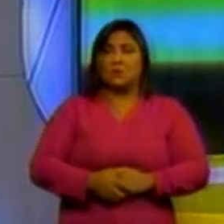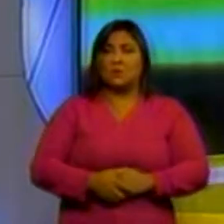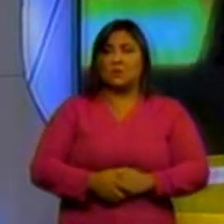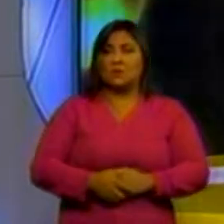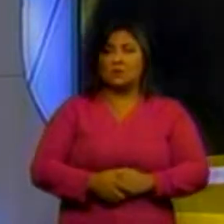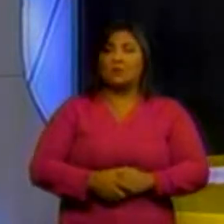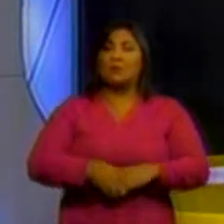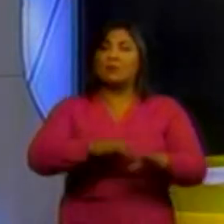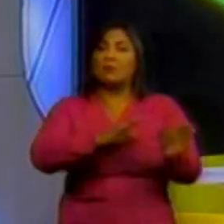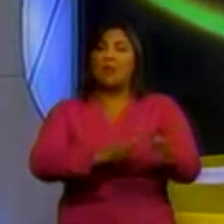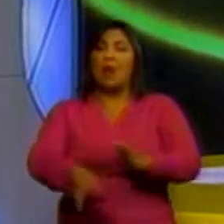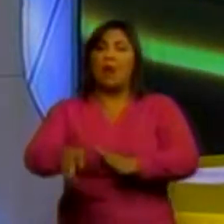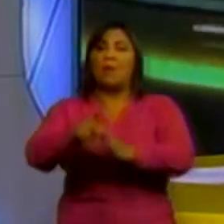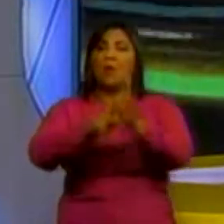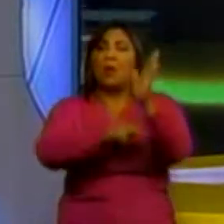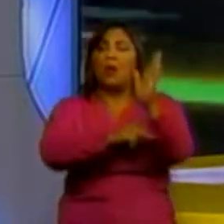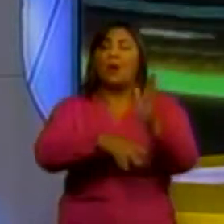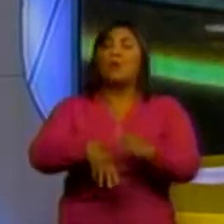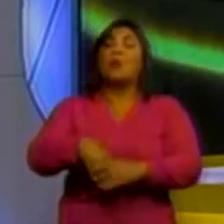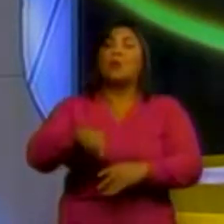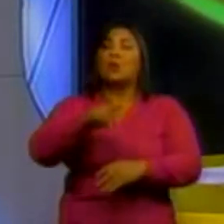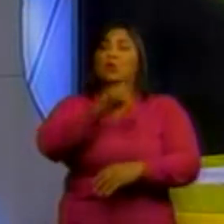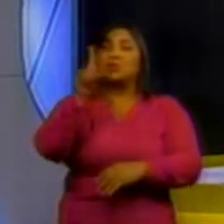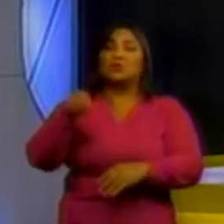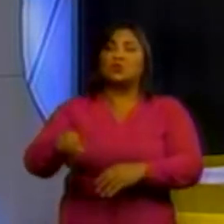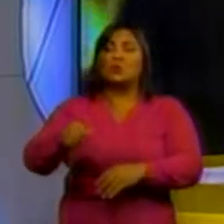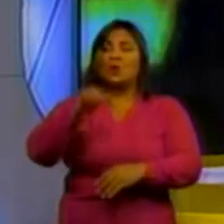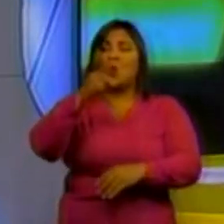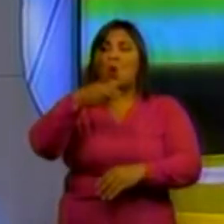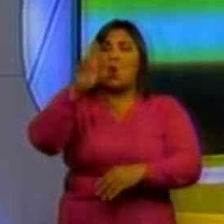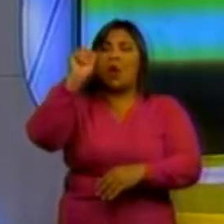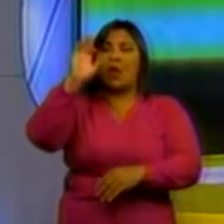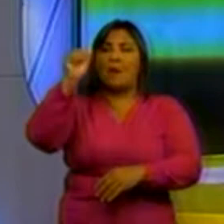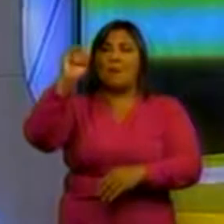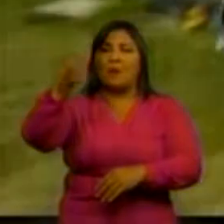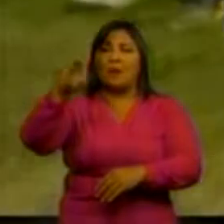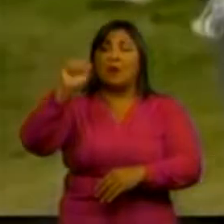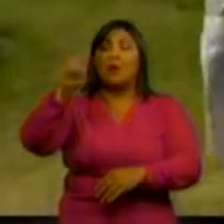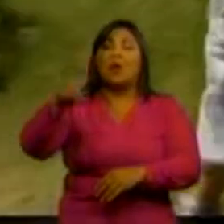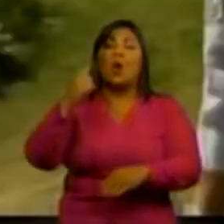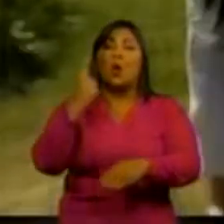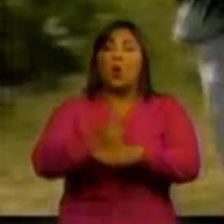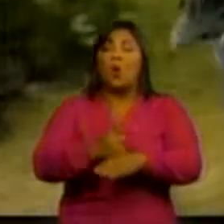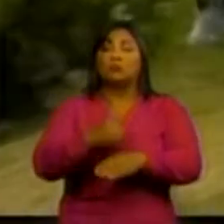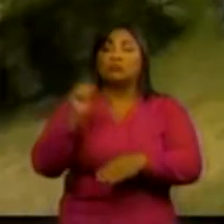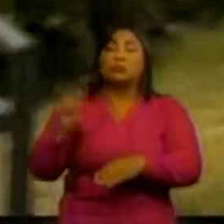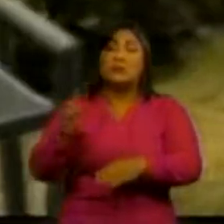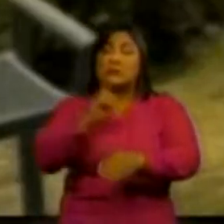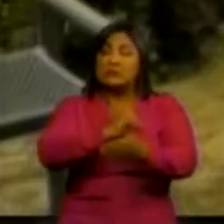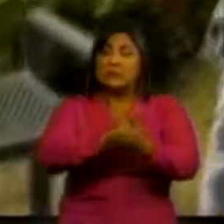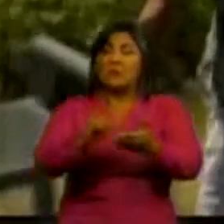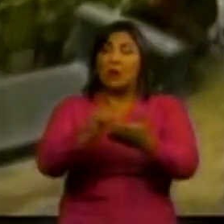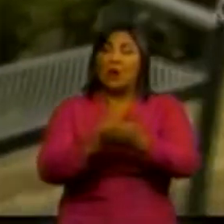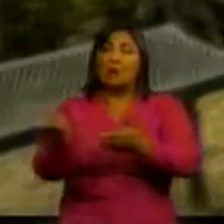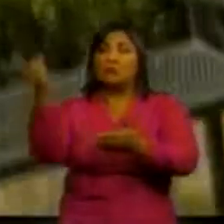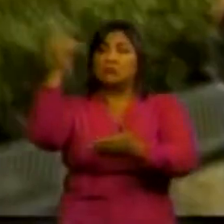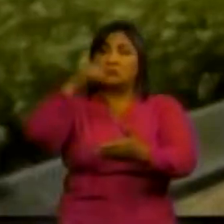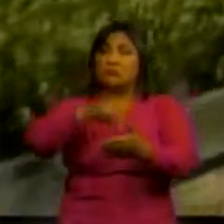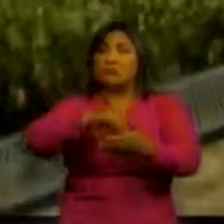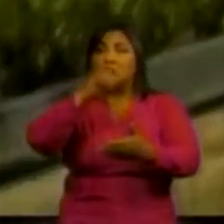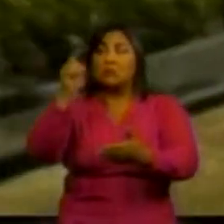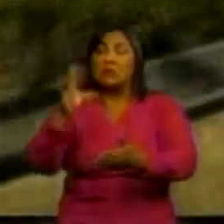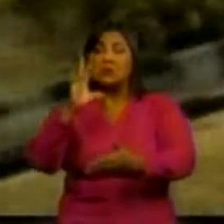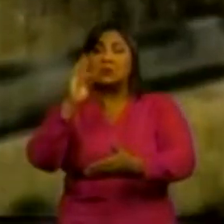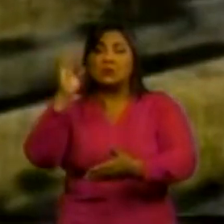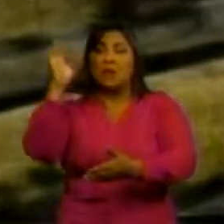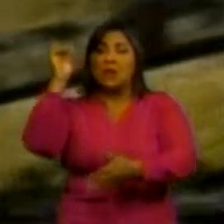Y el programador sueco Ola Wini ha llegado a la Fiscalía General del Estado para cumplir con la orden judicial de presentarse semanalmente tras 70 días en prisión.